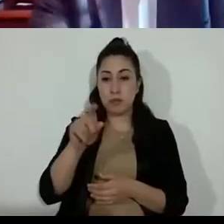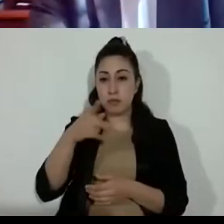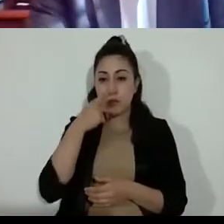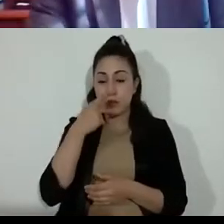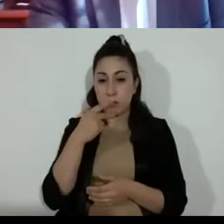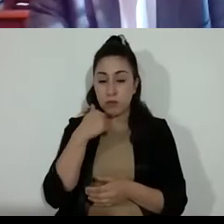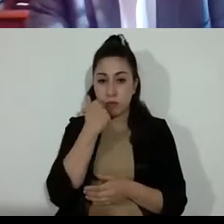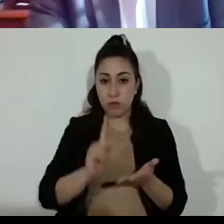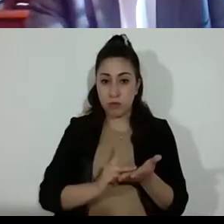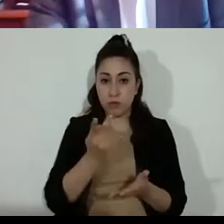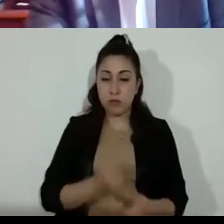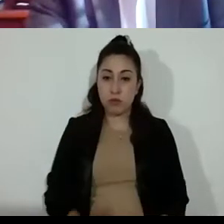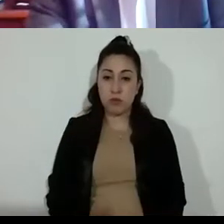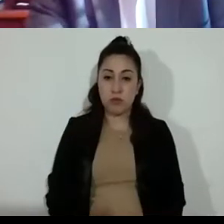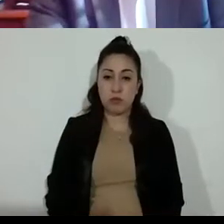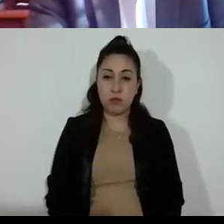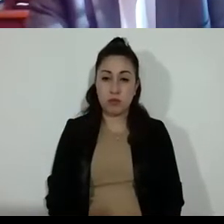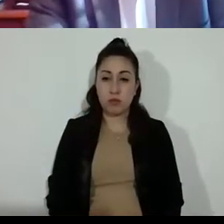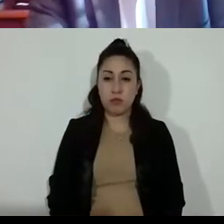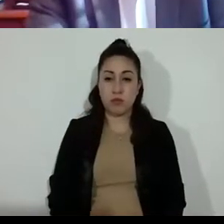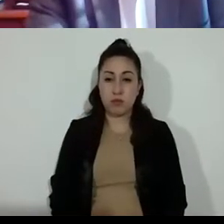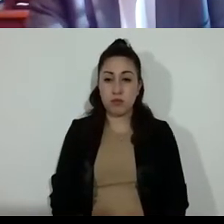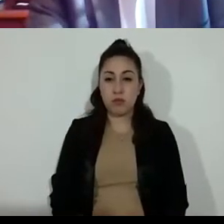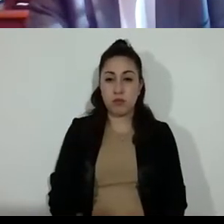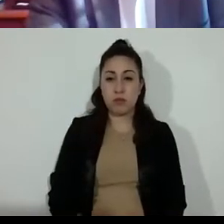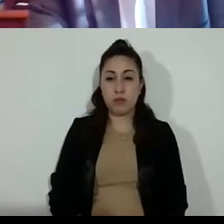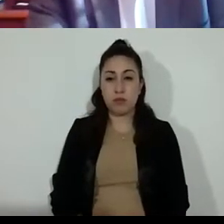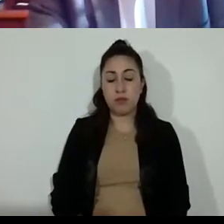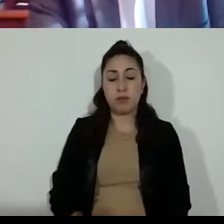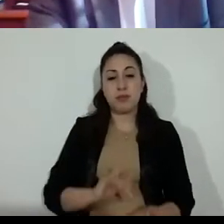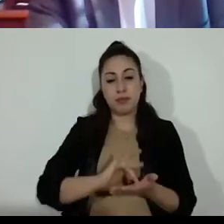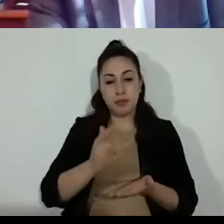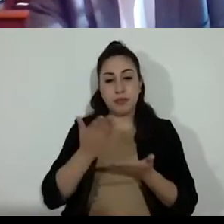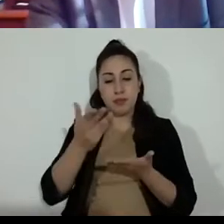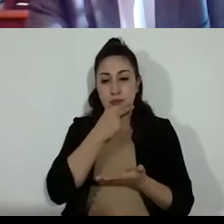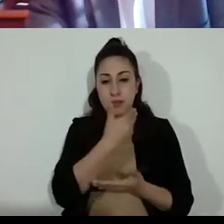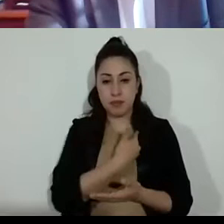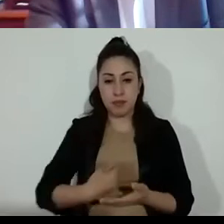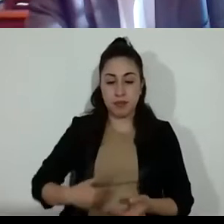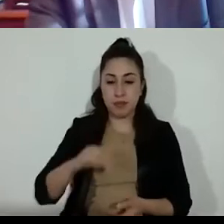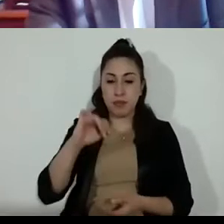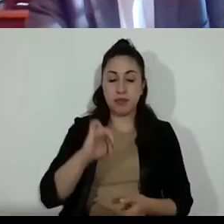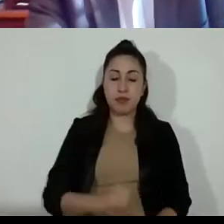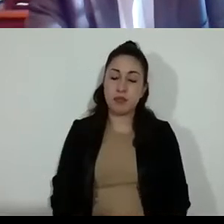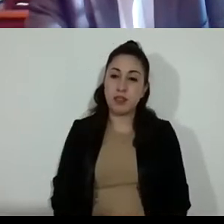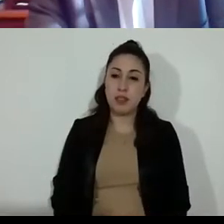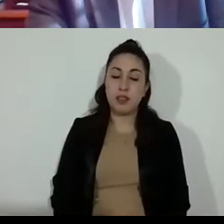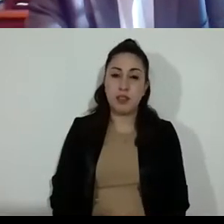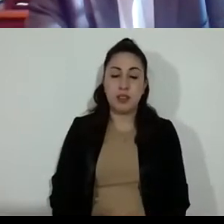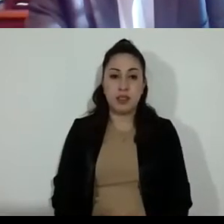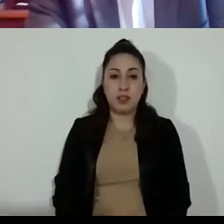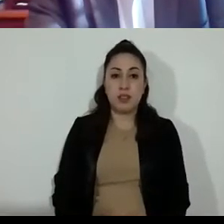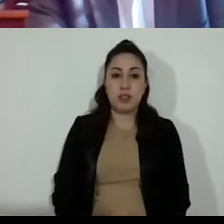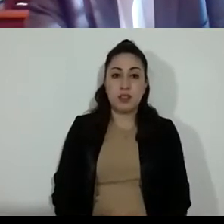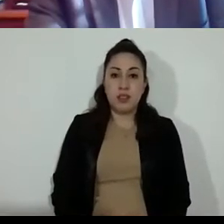Sí, gracias, diputado presidente. Esencialmente, en ese sentido, que por